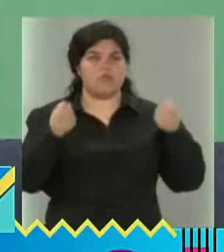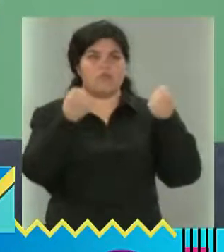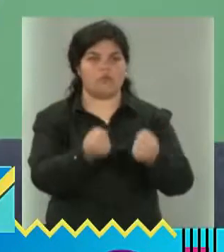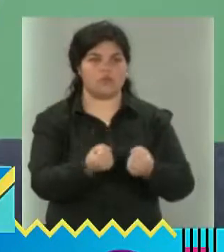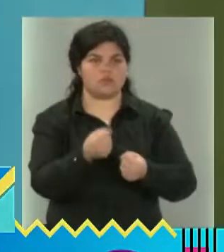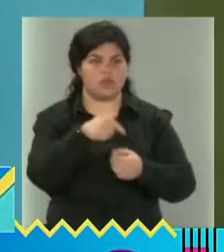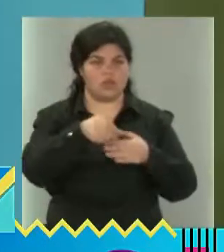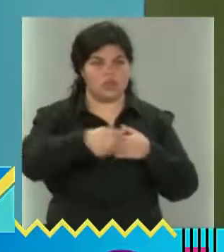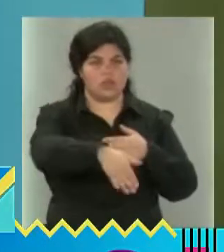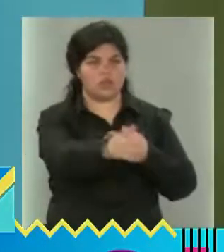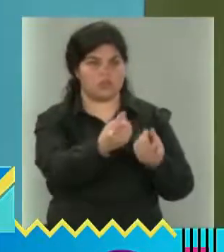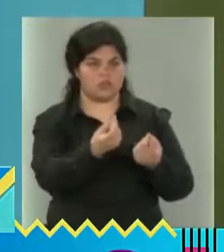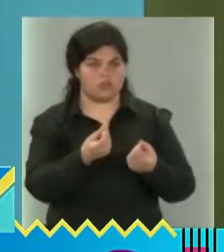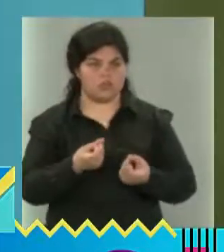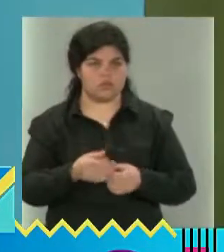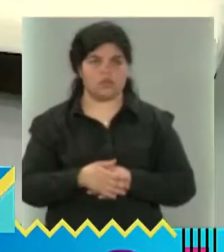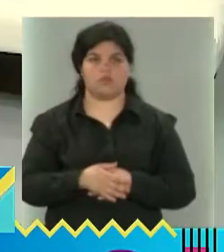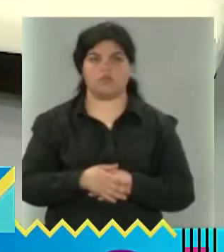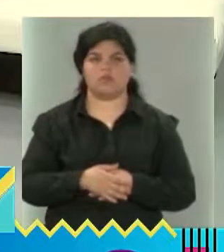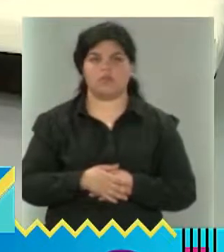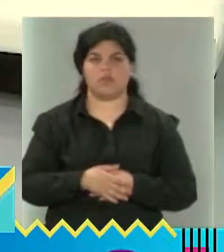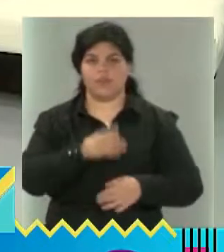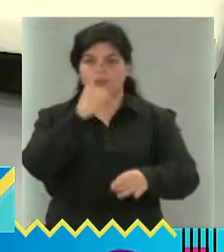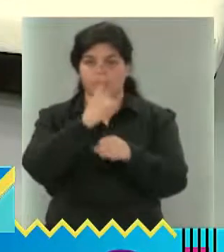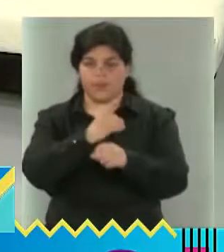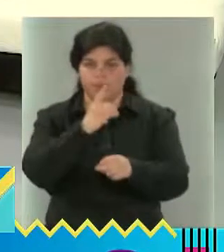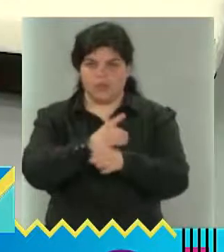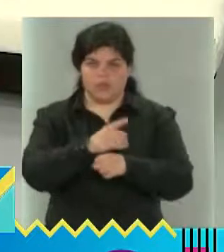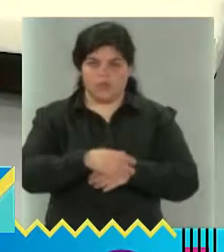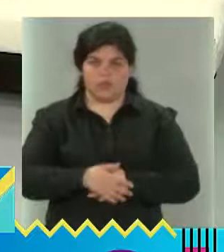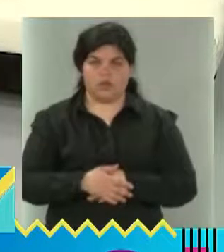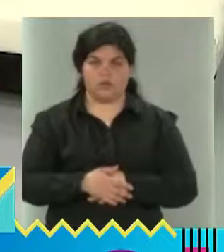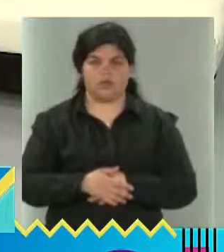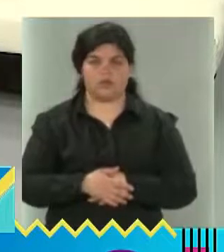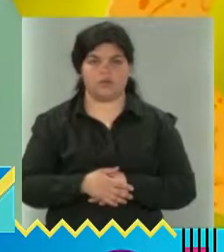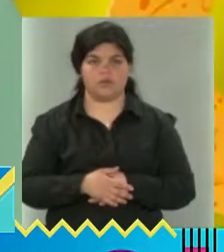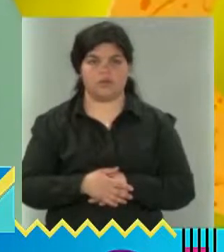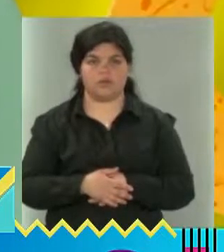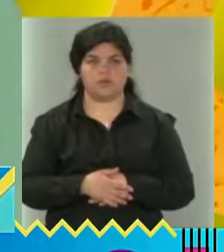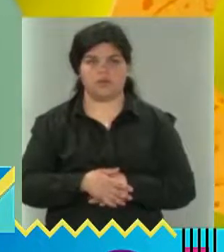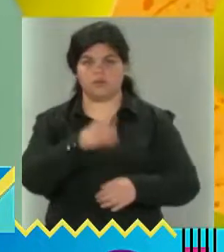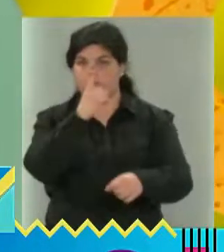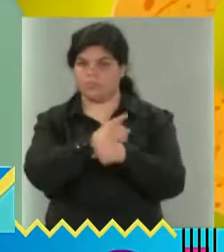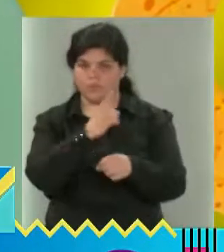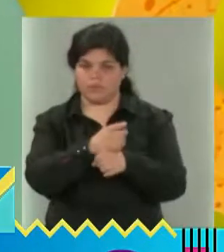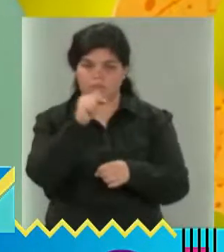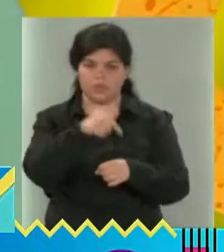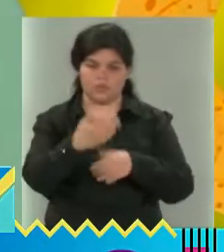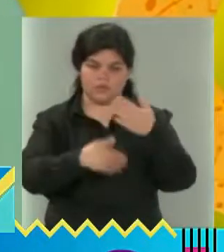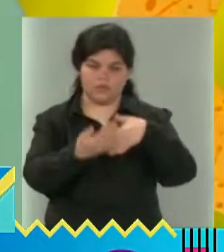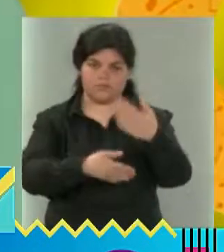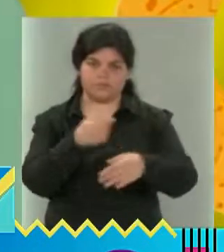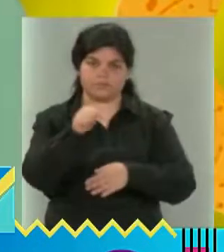así. Bueno, la primera fortaleza, que es la que siempre se ha tratado, digamos, de sobreponer